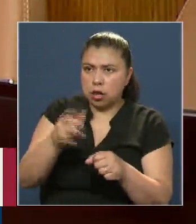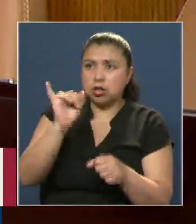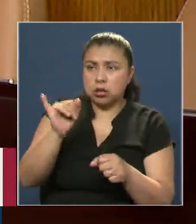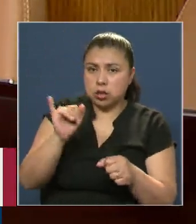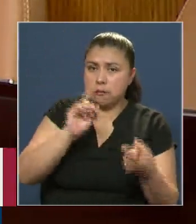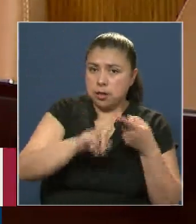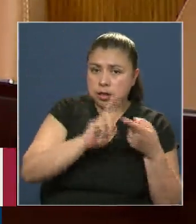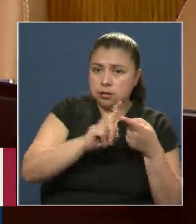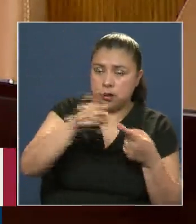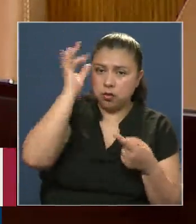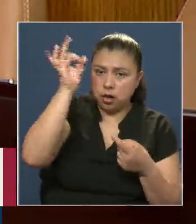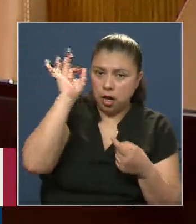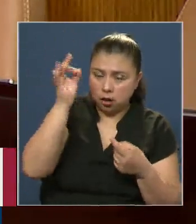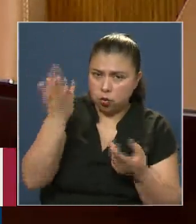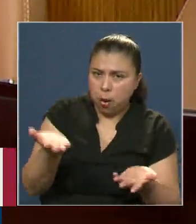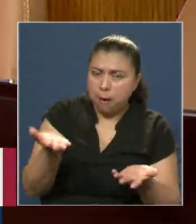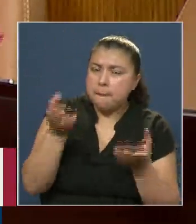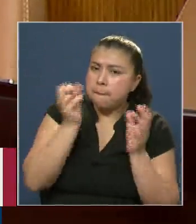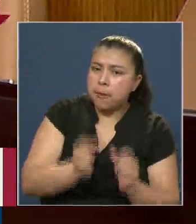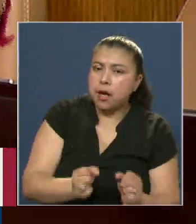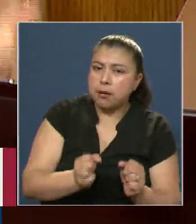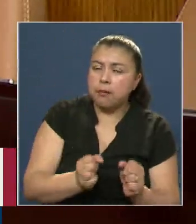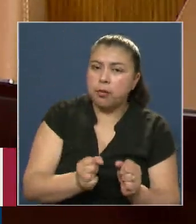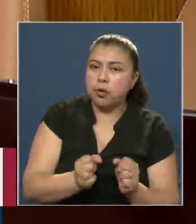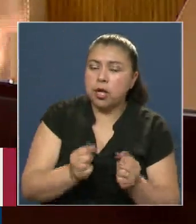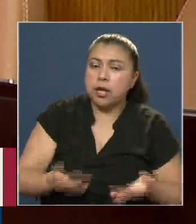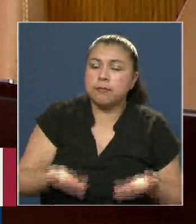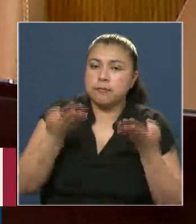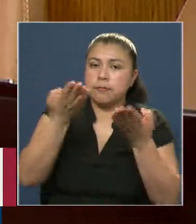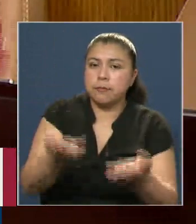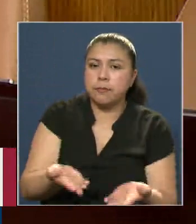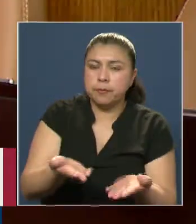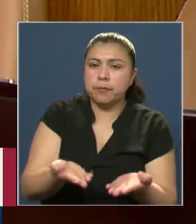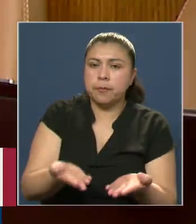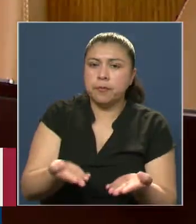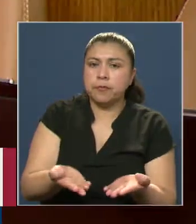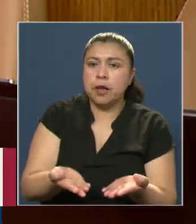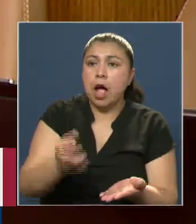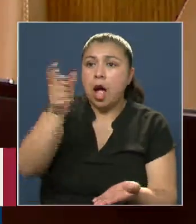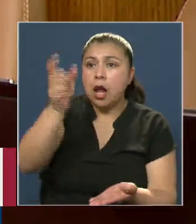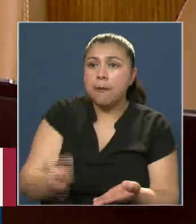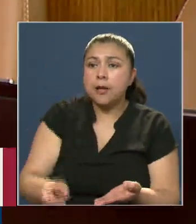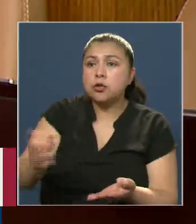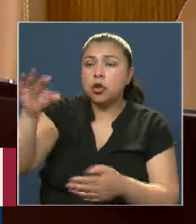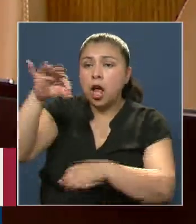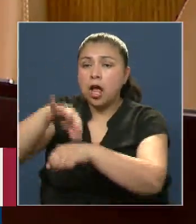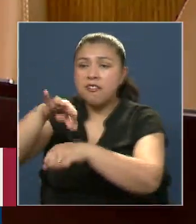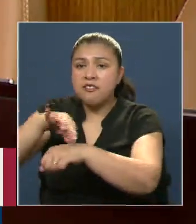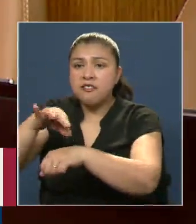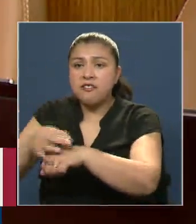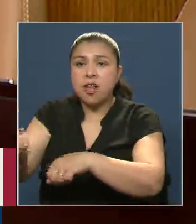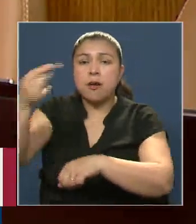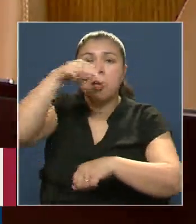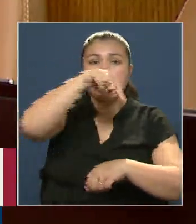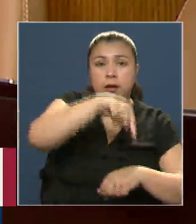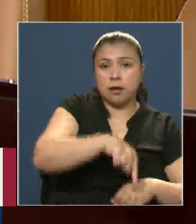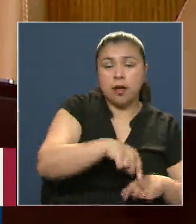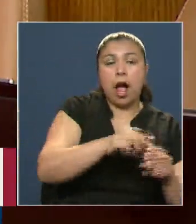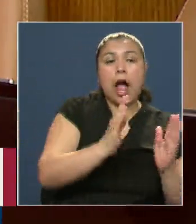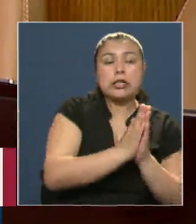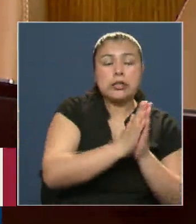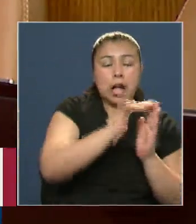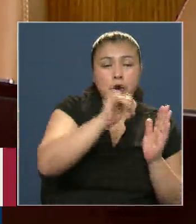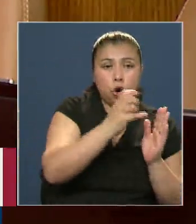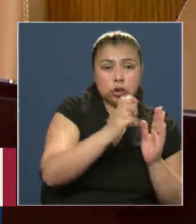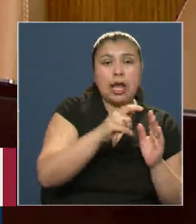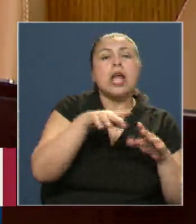reunión para poder poner a disposición de los pacientes que estaban yendo al Hospital San José, que estaban